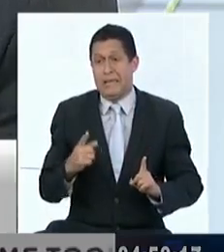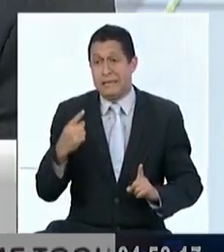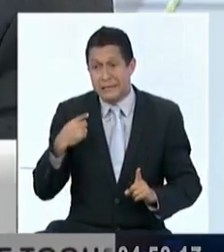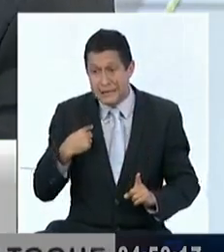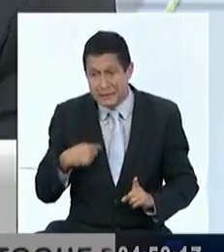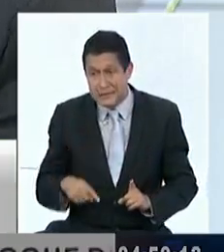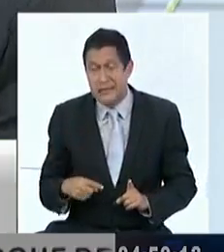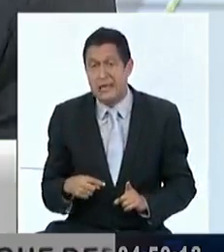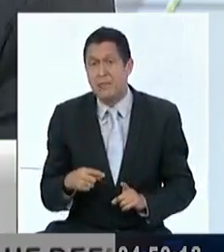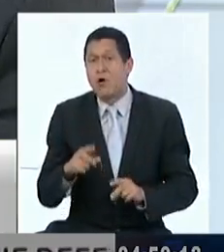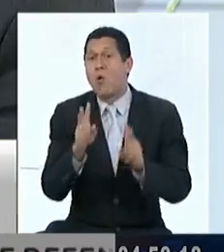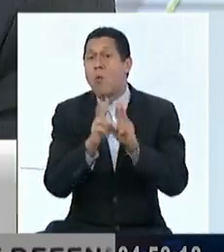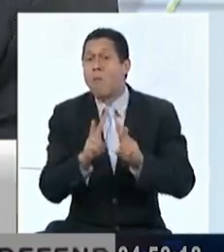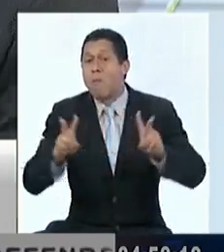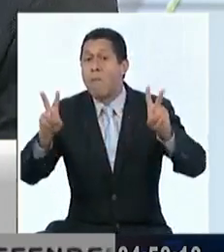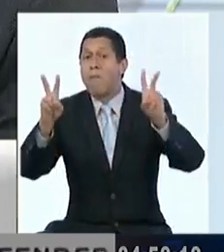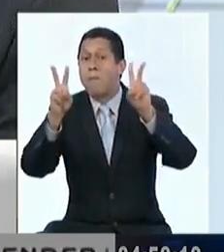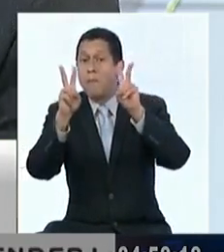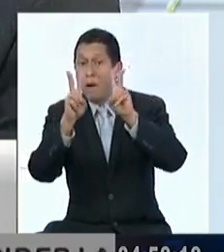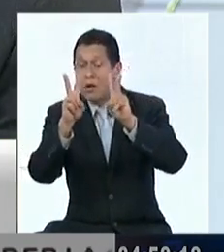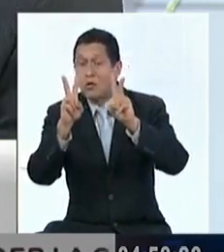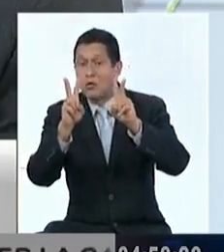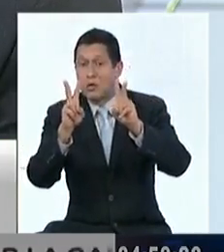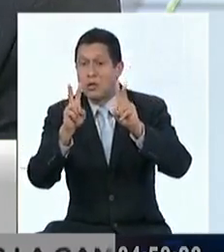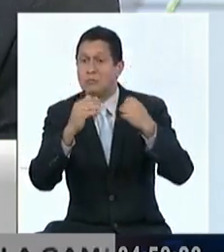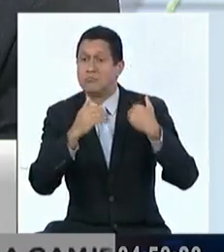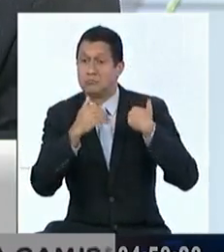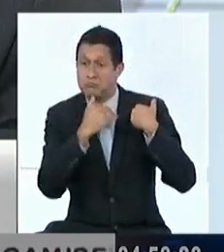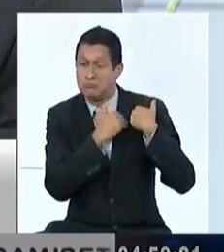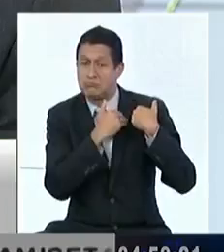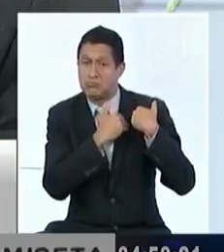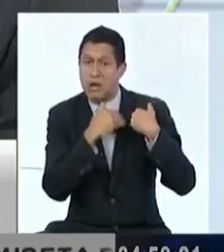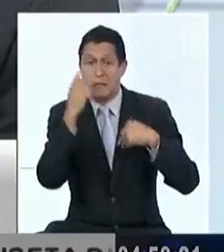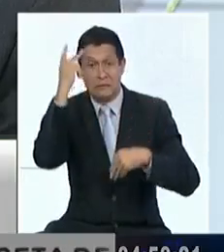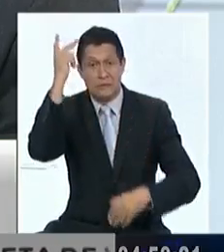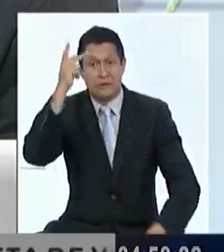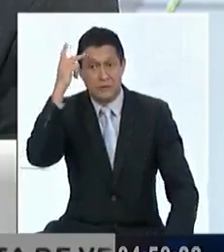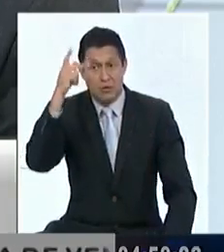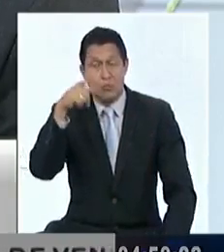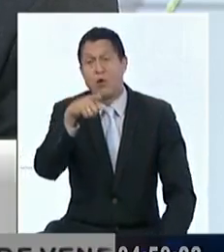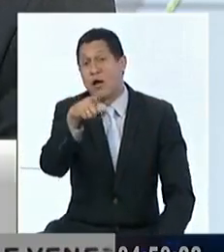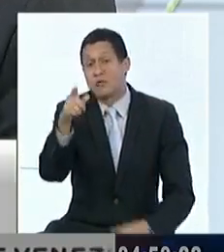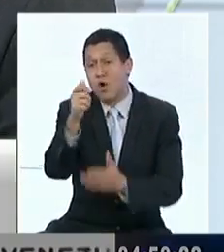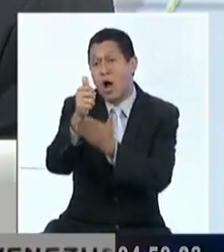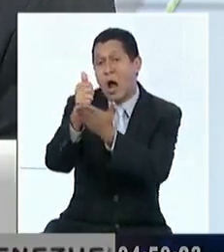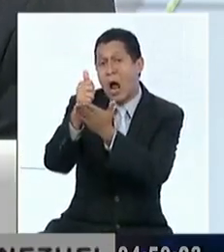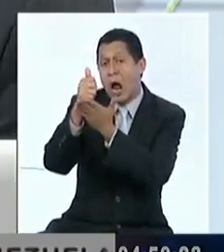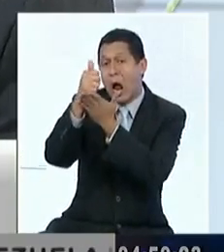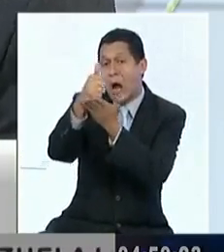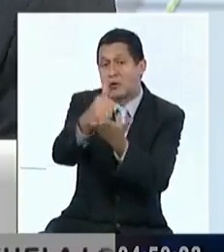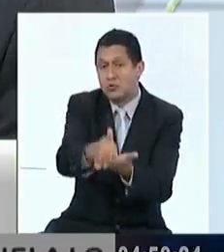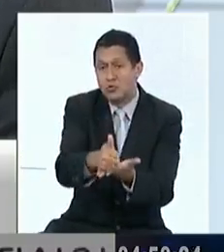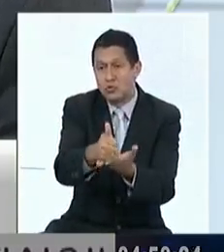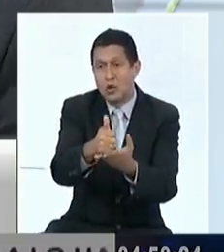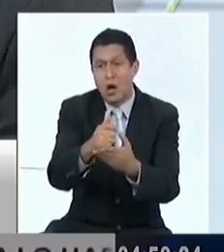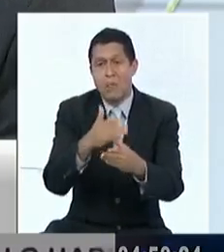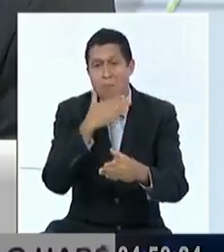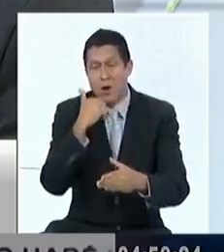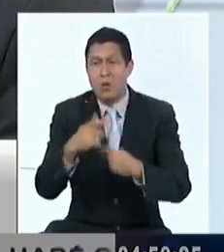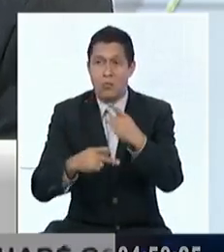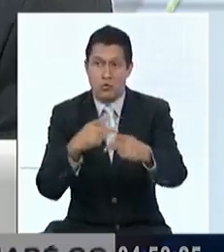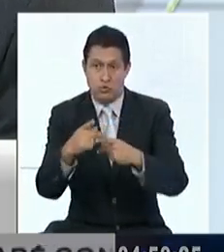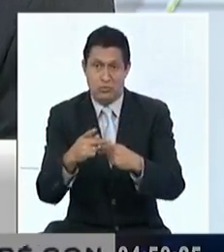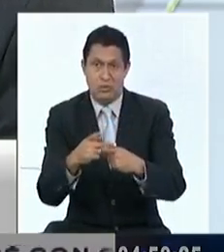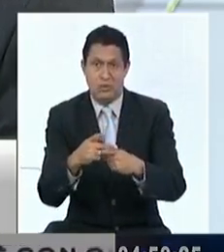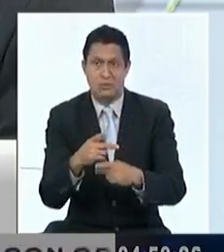precisamente ese valor al rol institucional que tiene el psicólogo porque esto va a ayudar indiscutiblemente a aumentar la productividad y